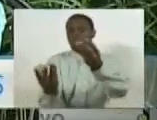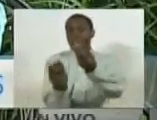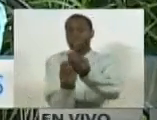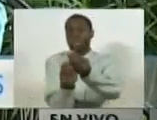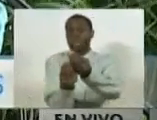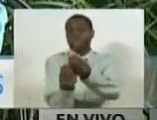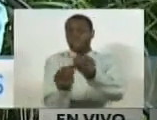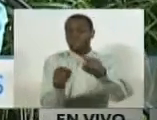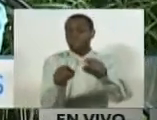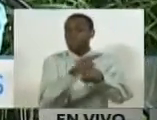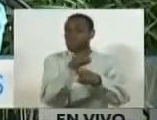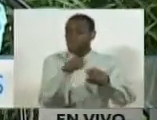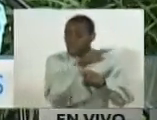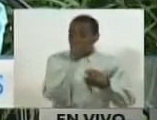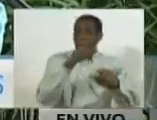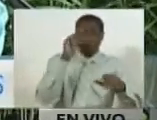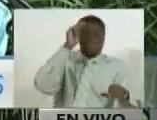ustedes.